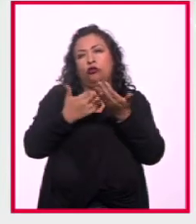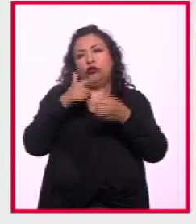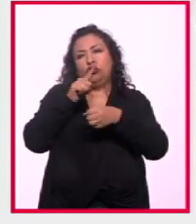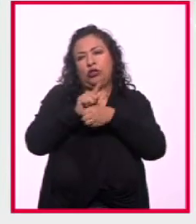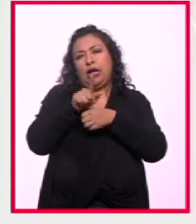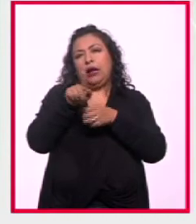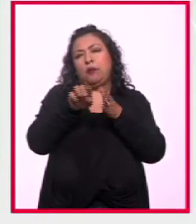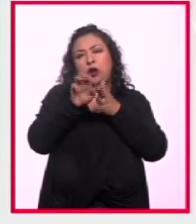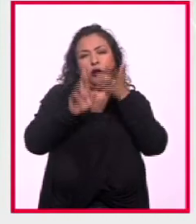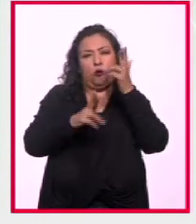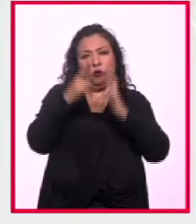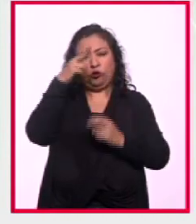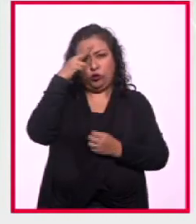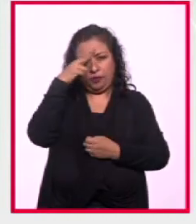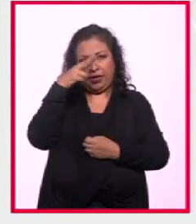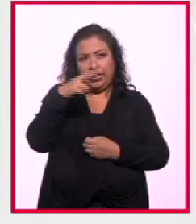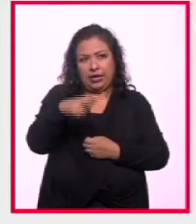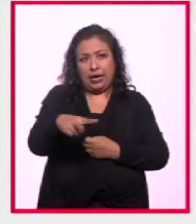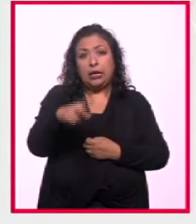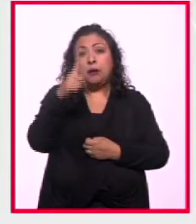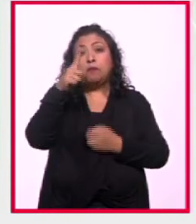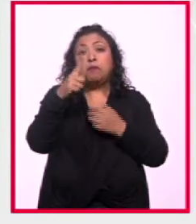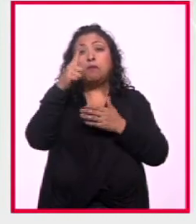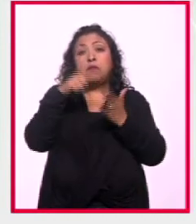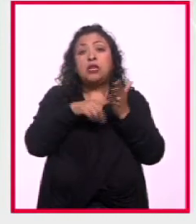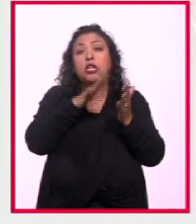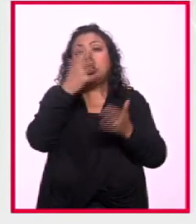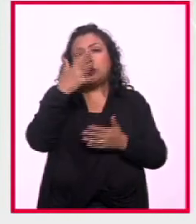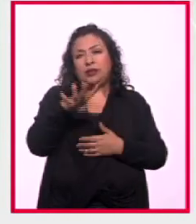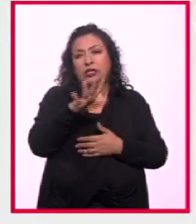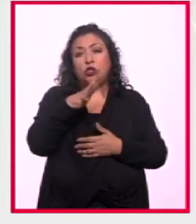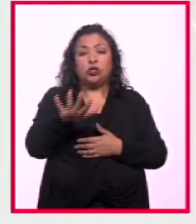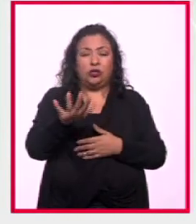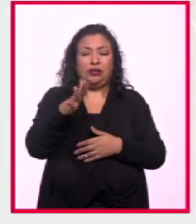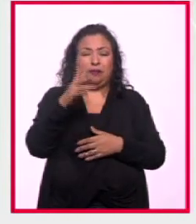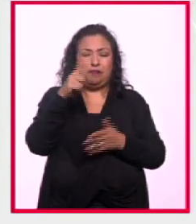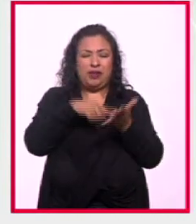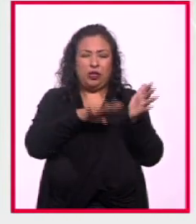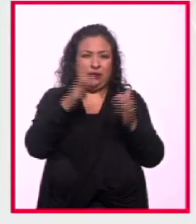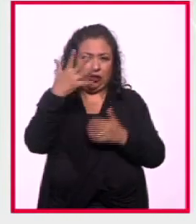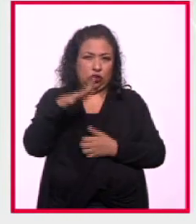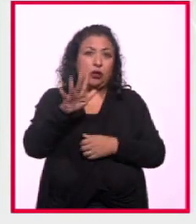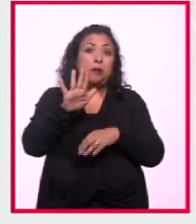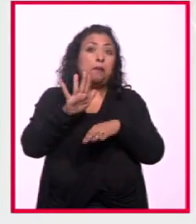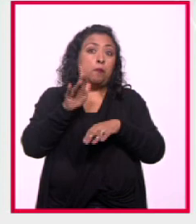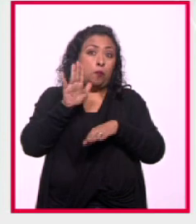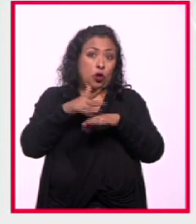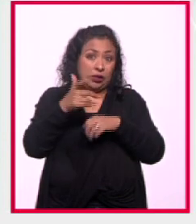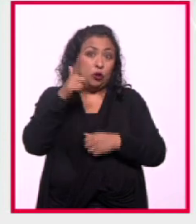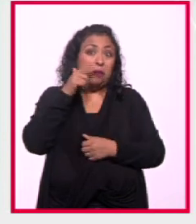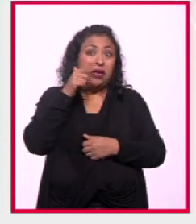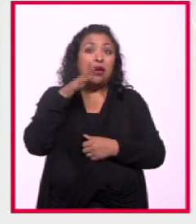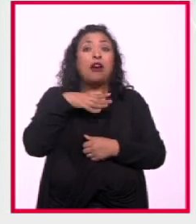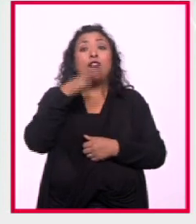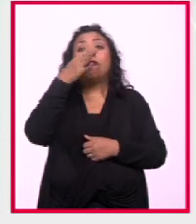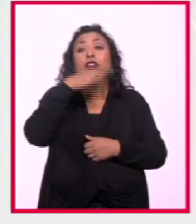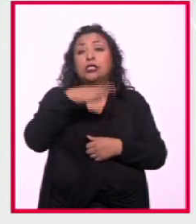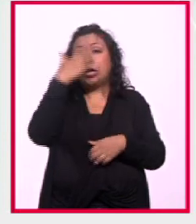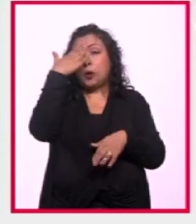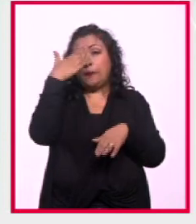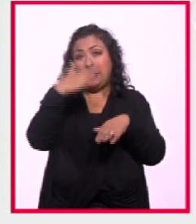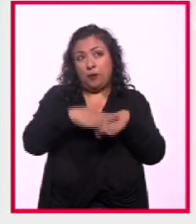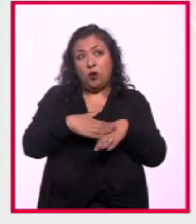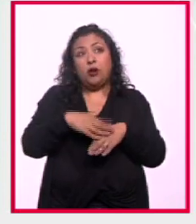como fue la revolución de 1910 y por eso mañana habrá esta gran celebración esta conmemoración y